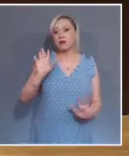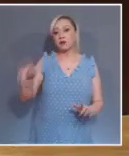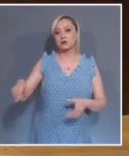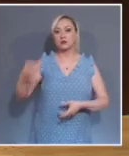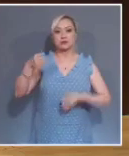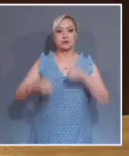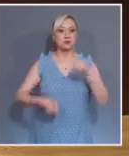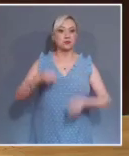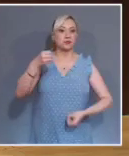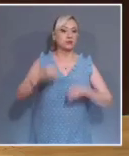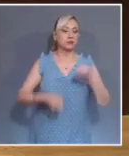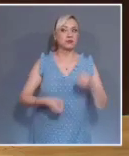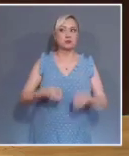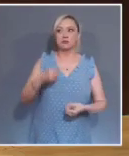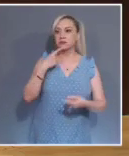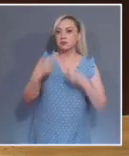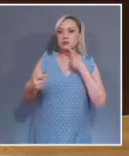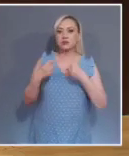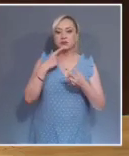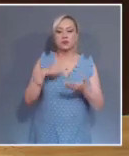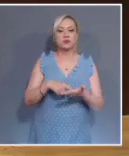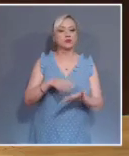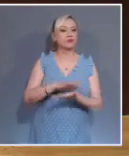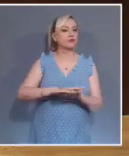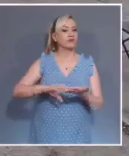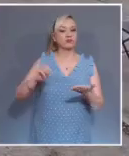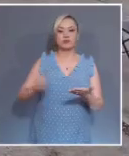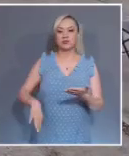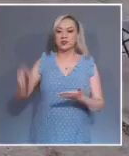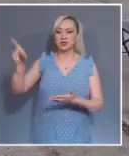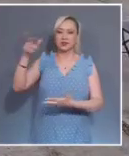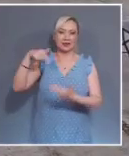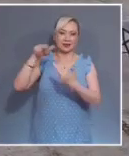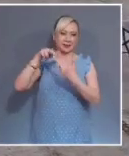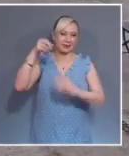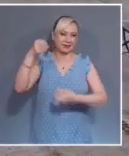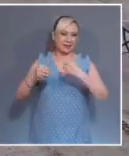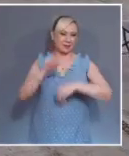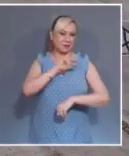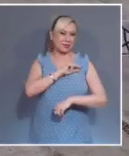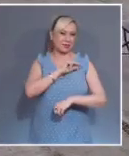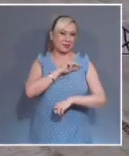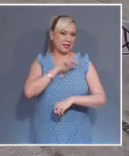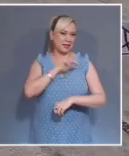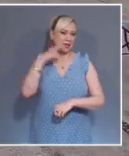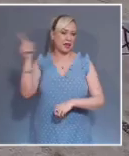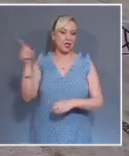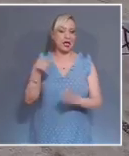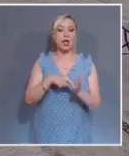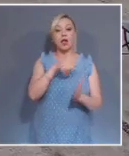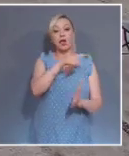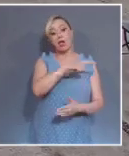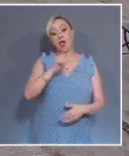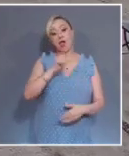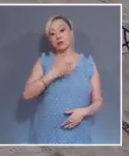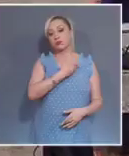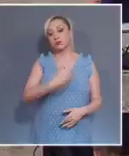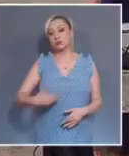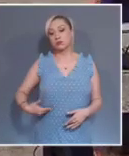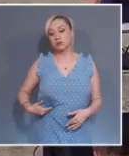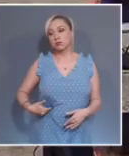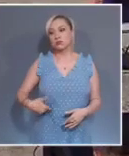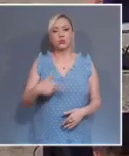Federación revocó la resolución de la Sala Regional Especializada en la que determinó que el titular del Ejecutivo Federal no era